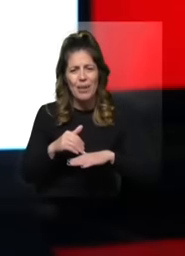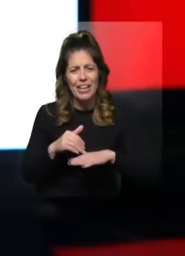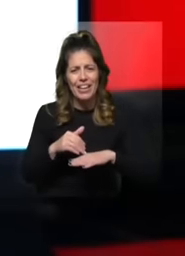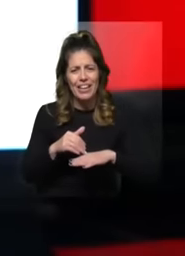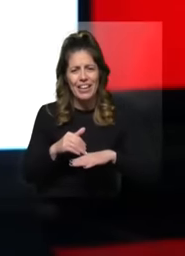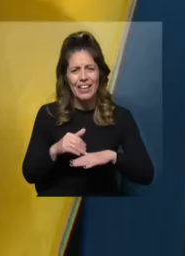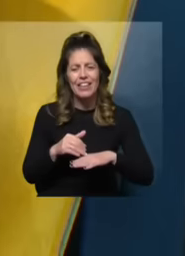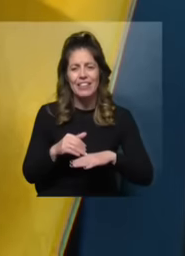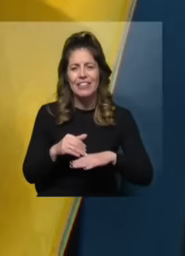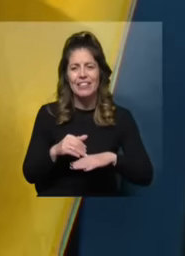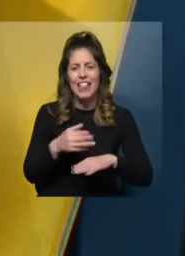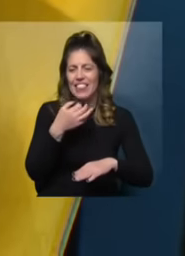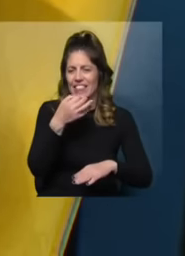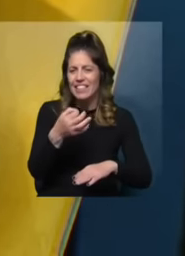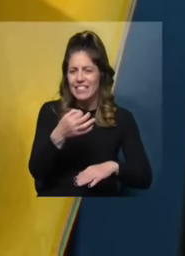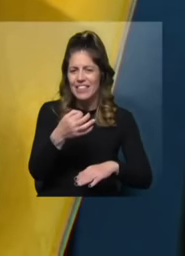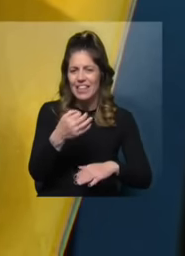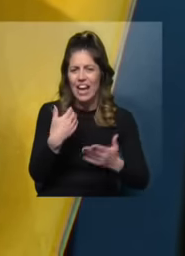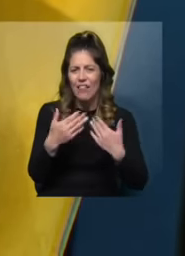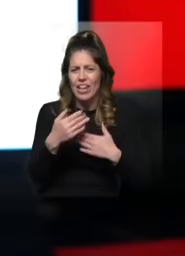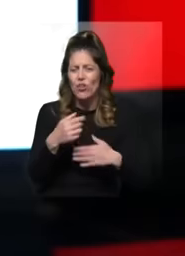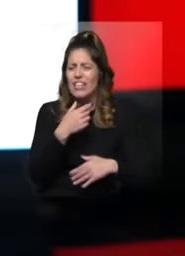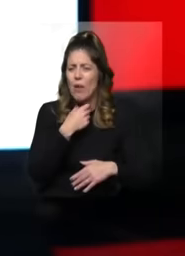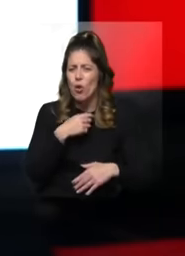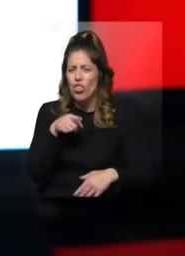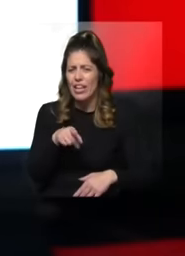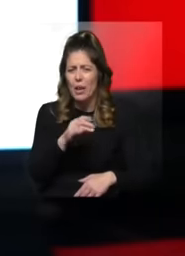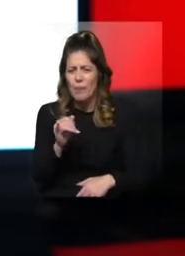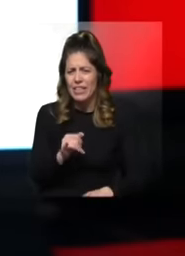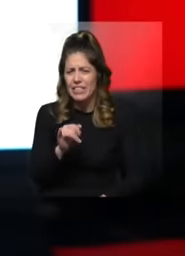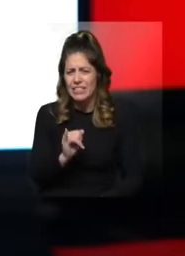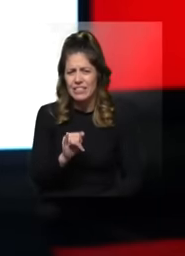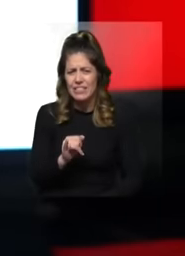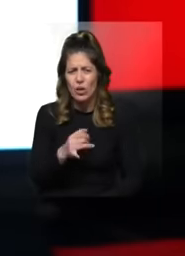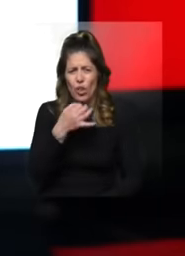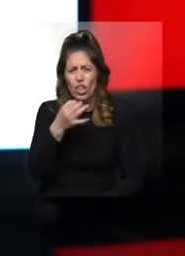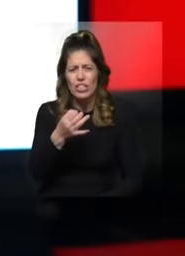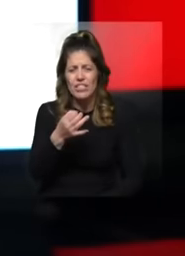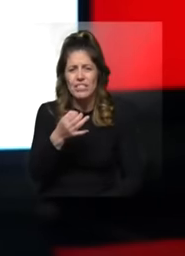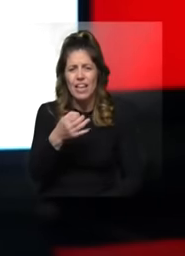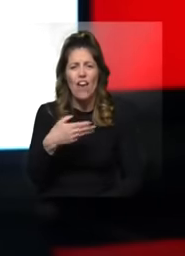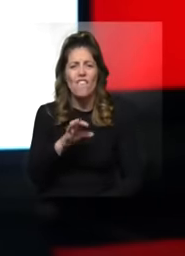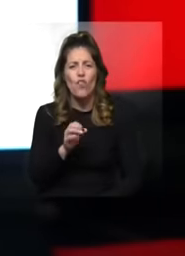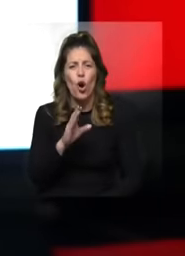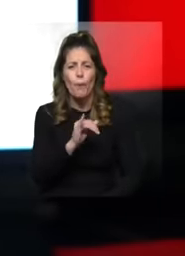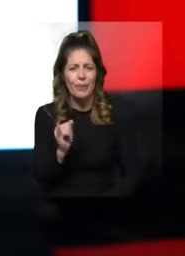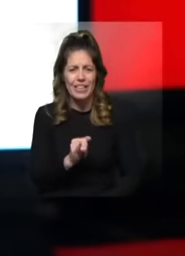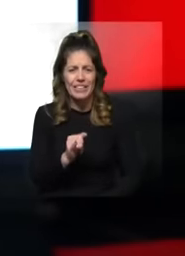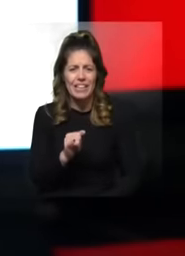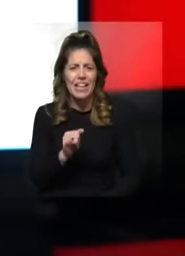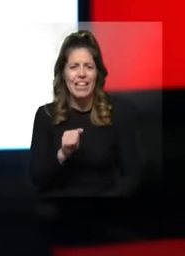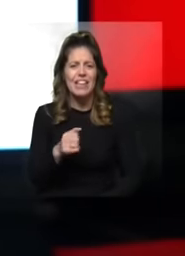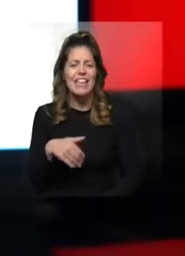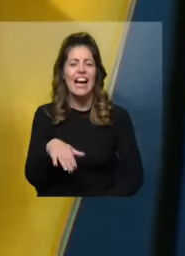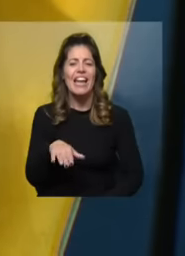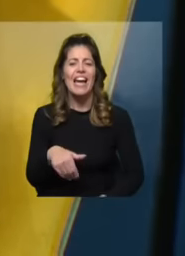nomás. Pero él no aparece la voz de él. Puede ser, no, sí, cuando acuerdo. Él dice, vos, Piris, déjala ir nomás, y creo que le dice bueno o algo así. Sí, algo